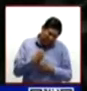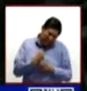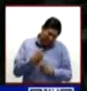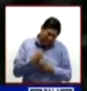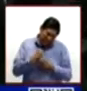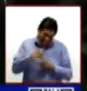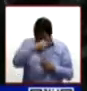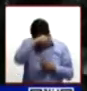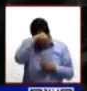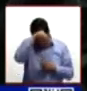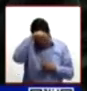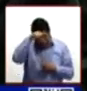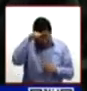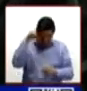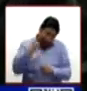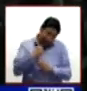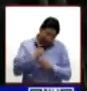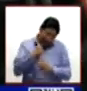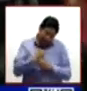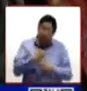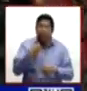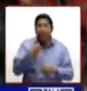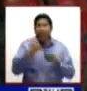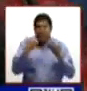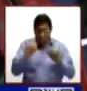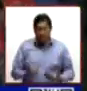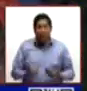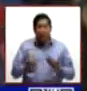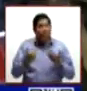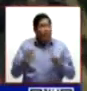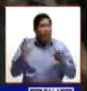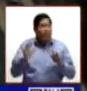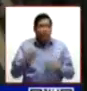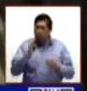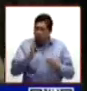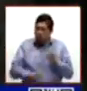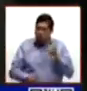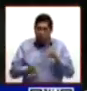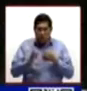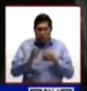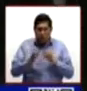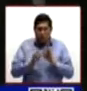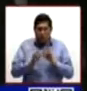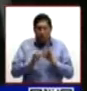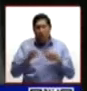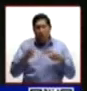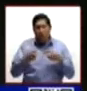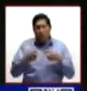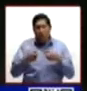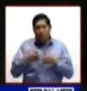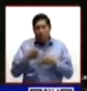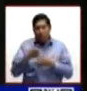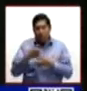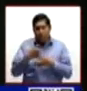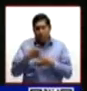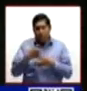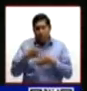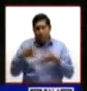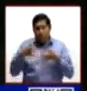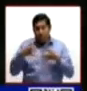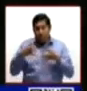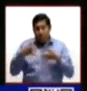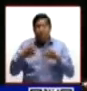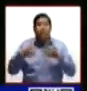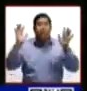el 90% igual del trabajo, y ahorita estamos ya en últimos trabajos para de una vez energizar los transformadores que quedan pendientes.